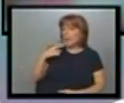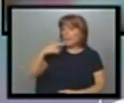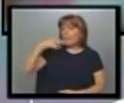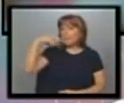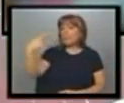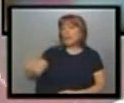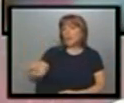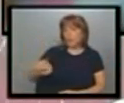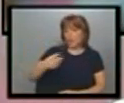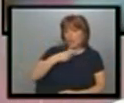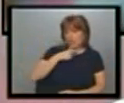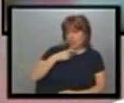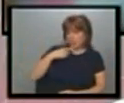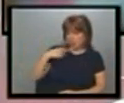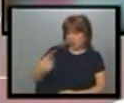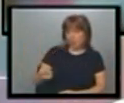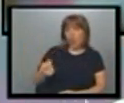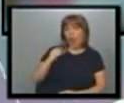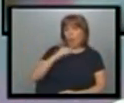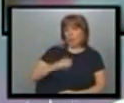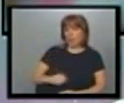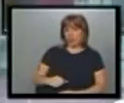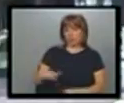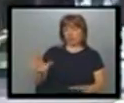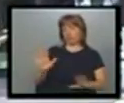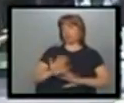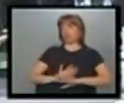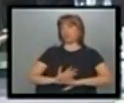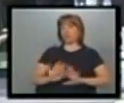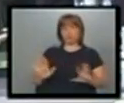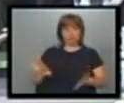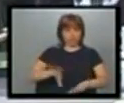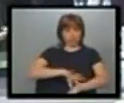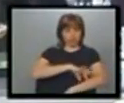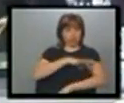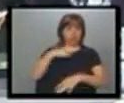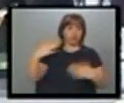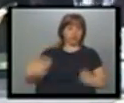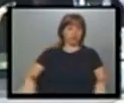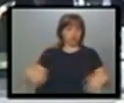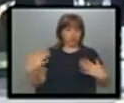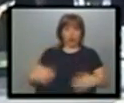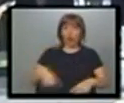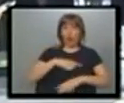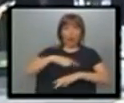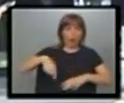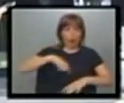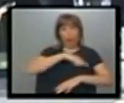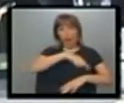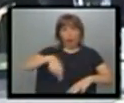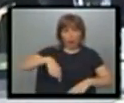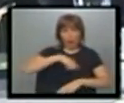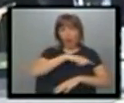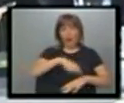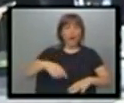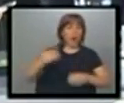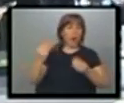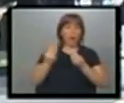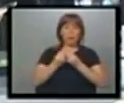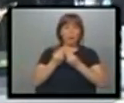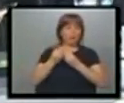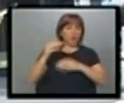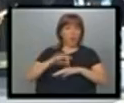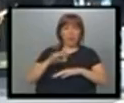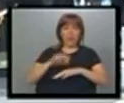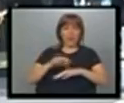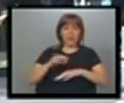porque obviamente la operación es impactante en cuanto a sus números, la cantidad de horas y obviamente es de alto riesgo.